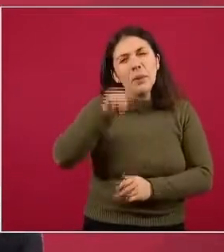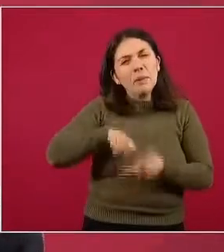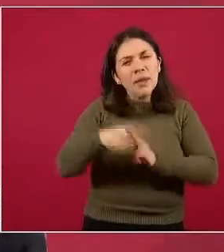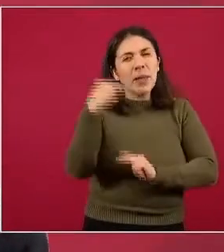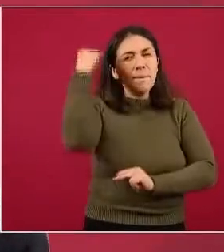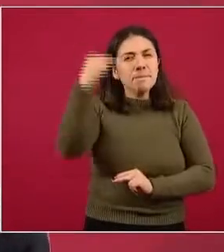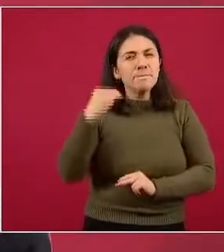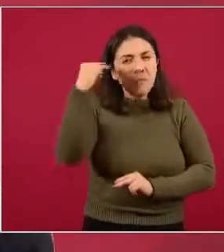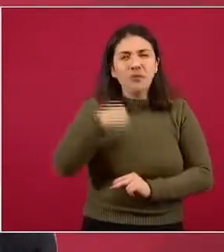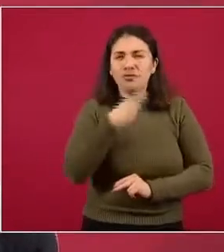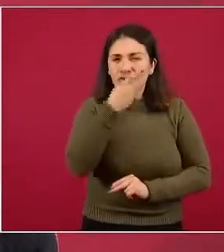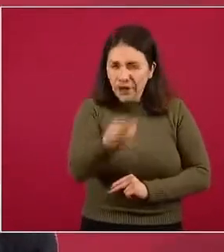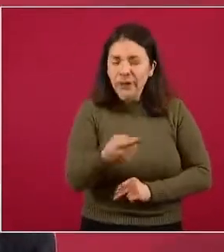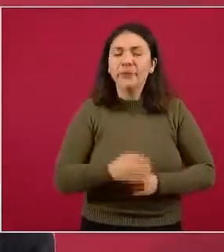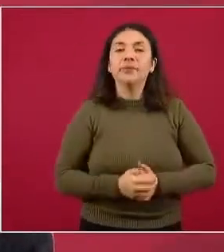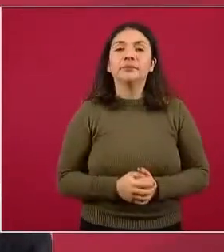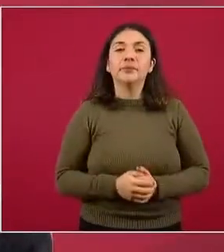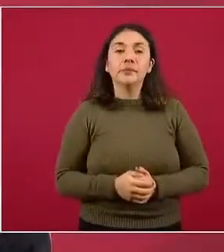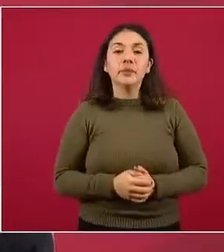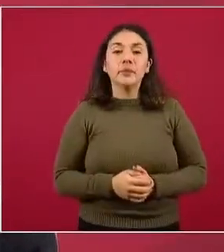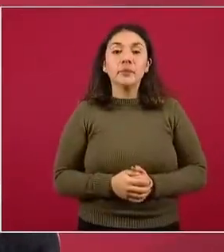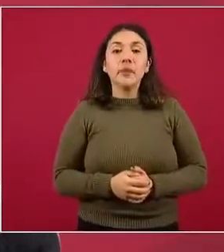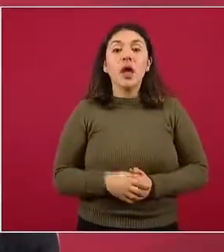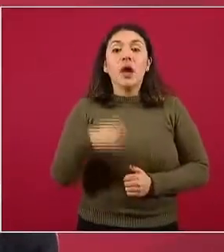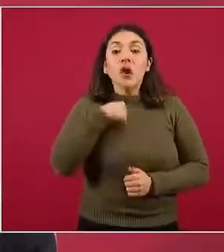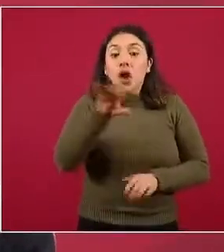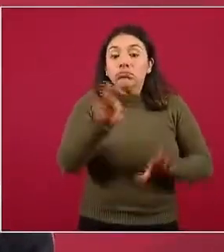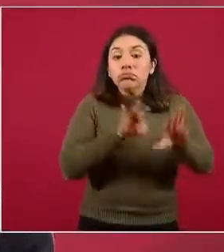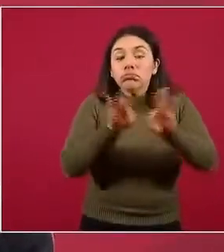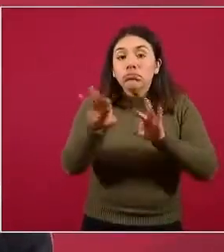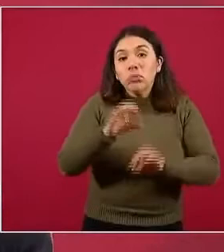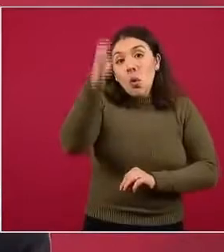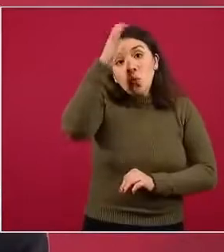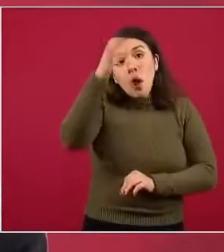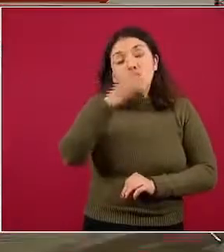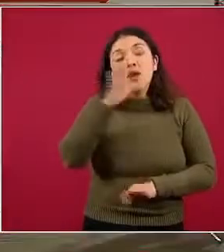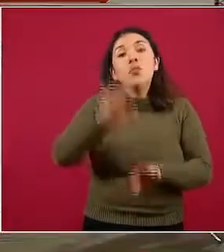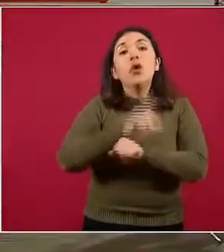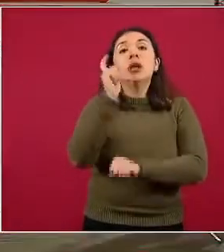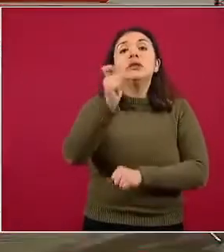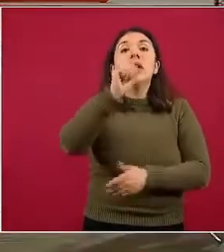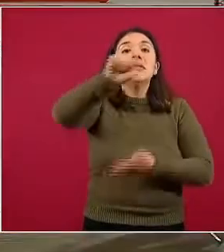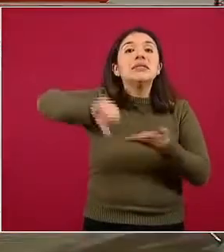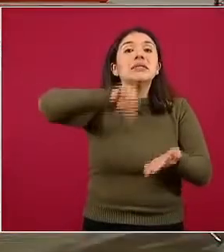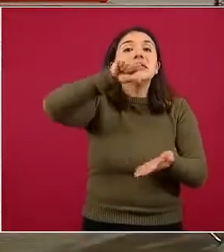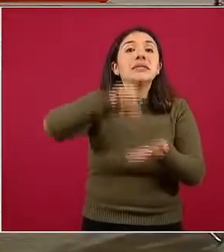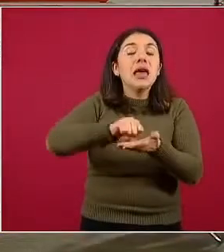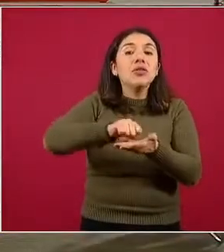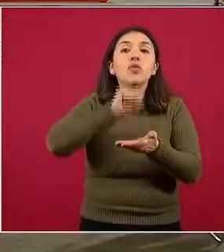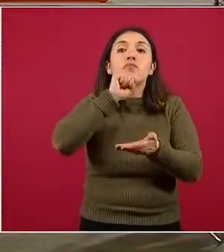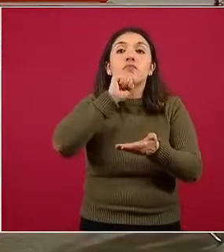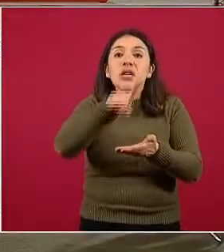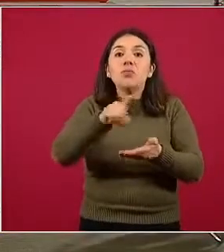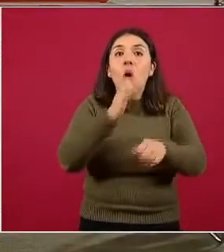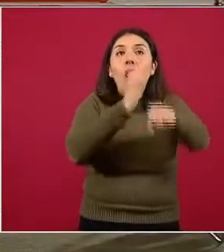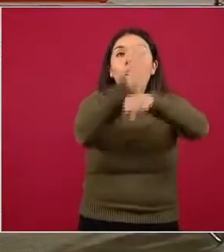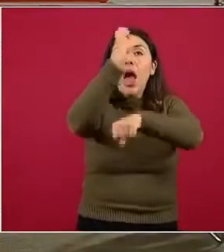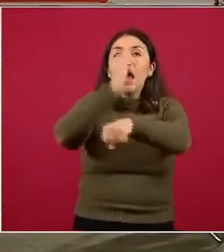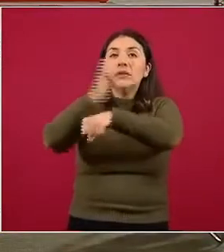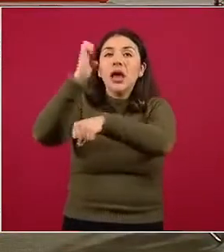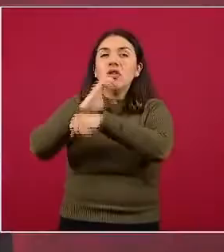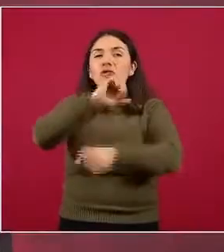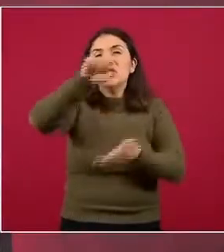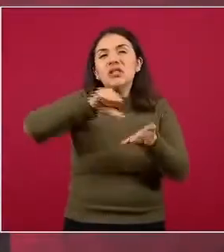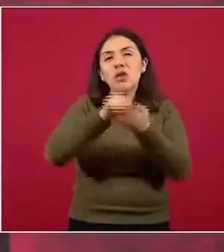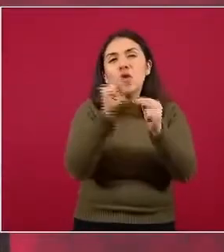marzo del propio año. Seleccionamos Coahuila por ser el estado céntrico de ese conglomerado de estados